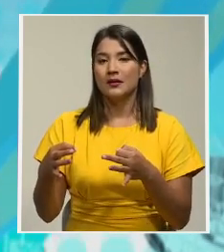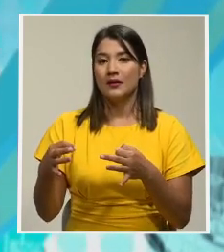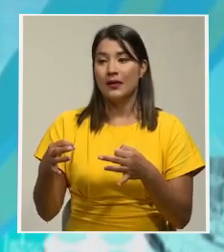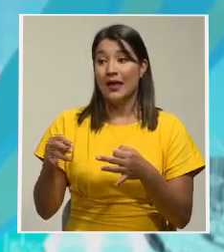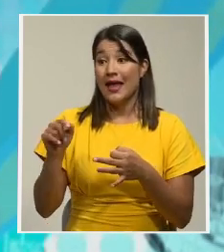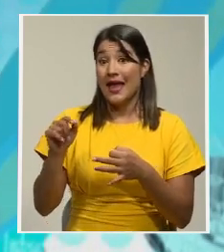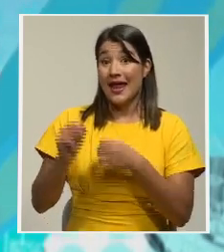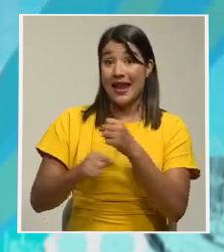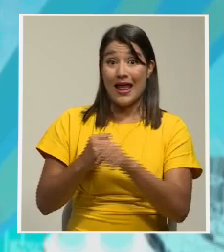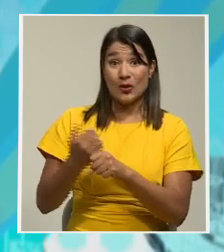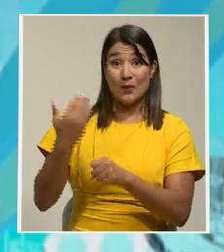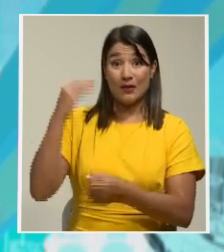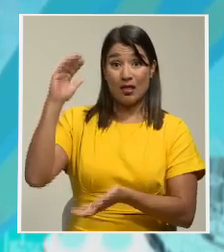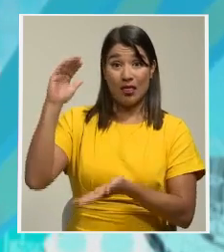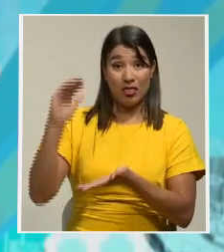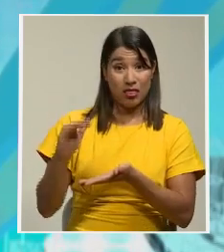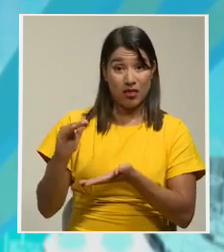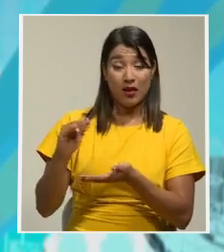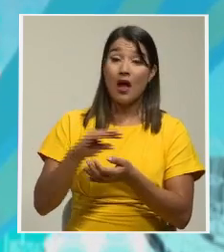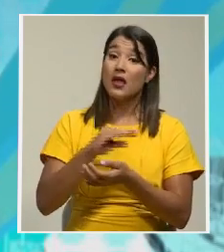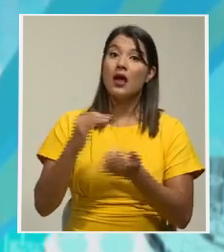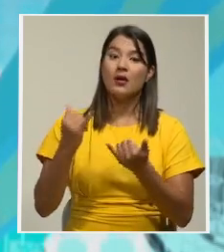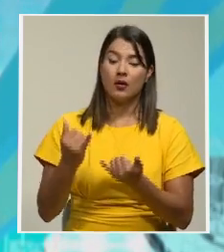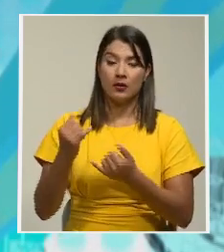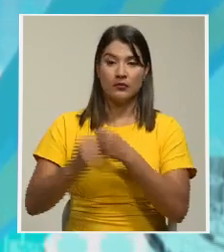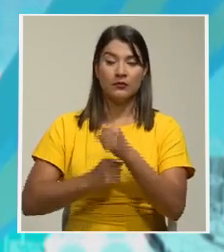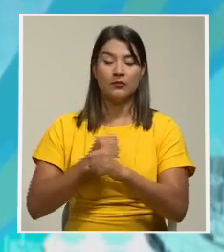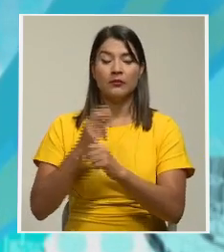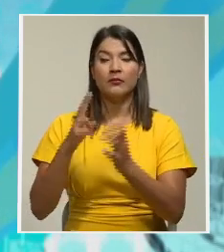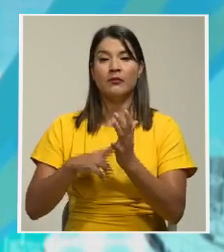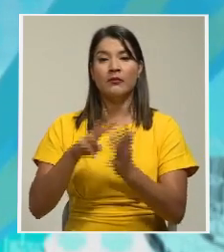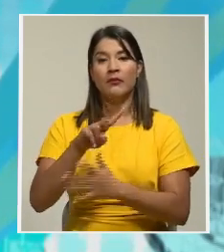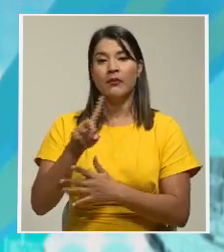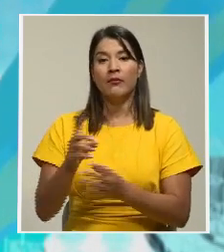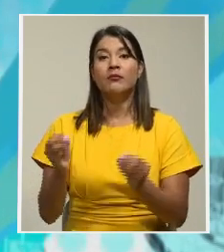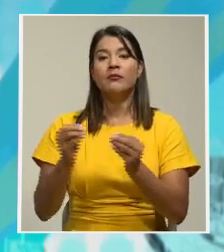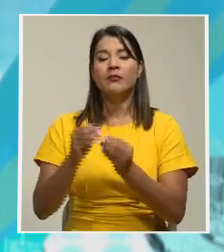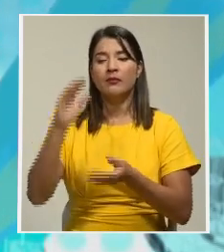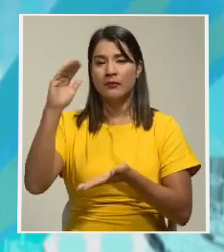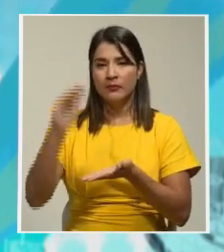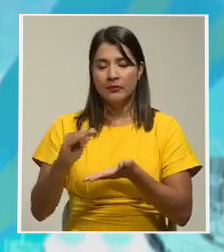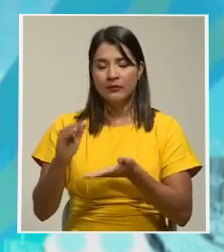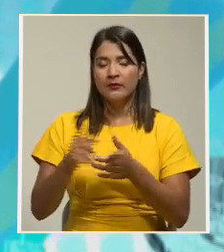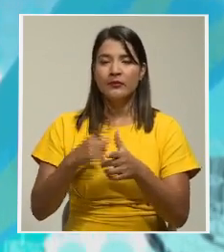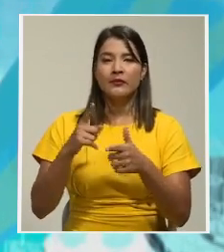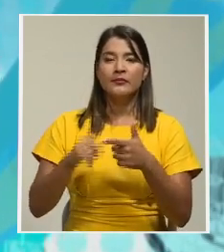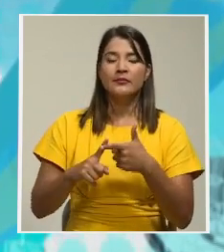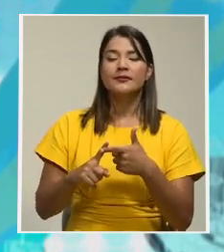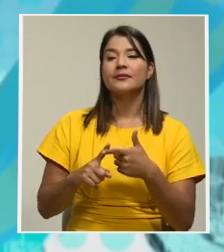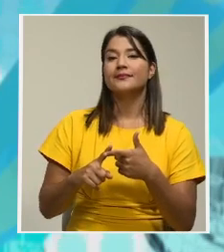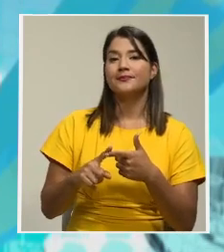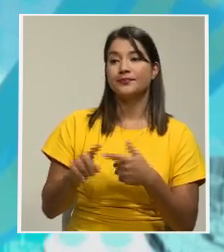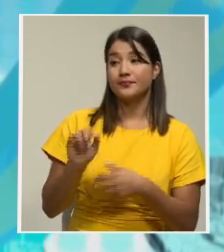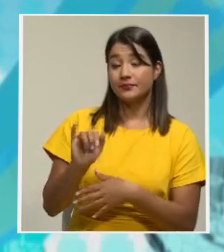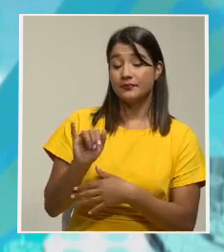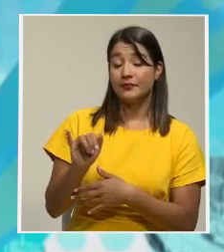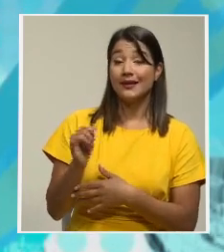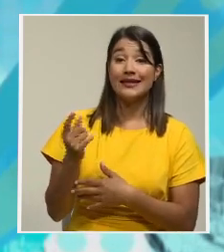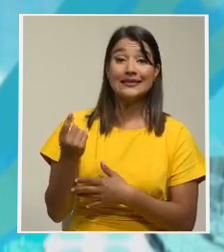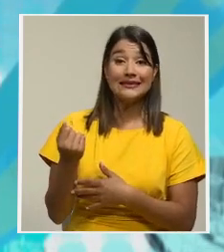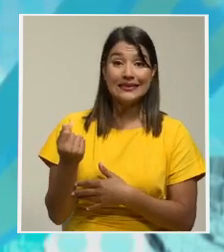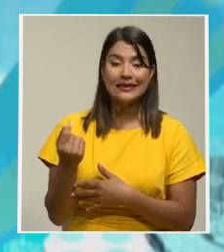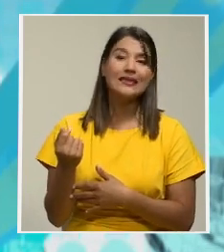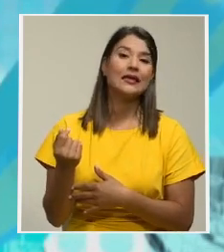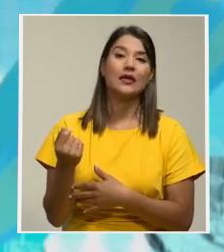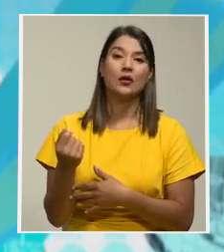el 2020 y en el 2021, y que este es vamos a ver, el recurso que se distribuye en todas